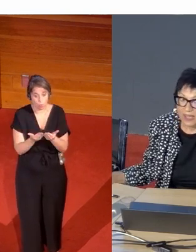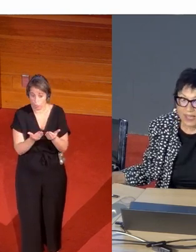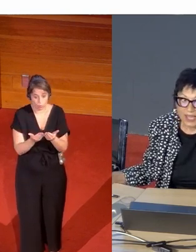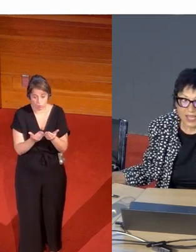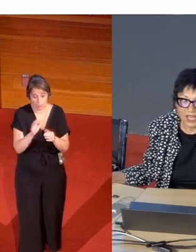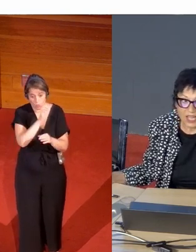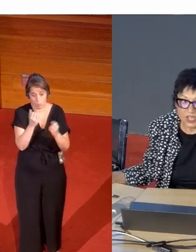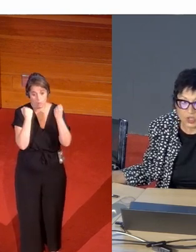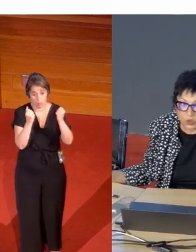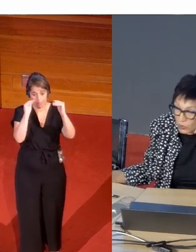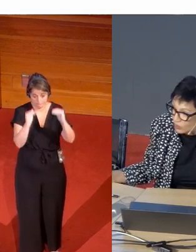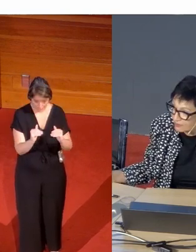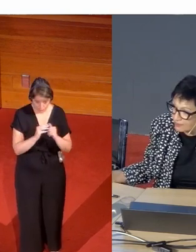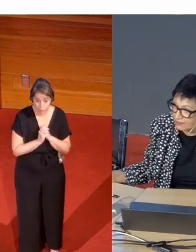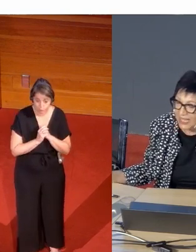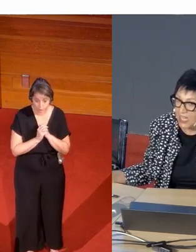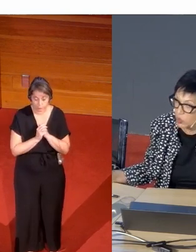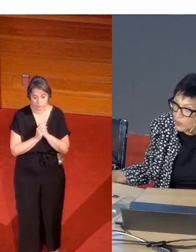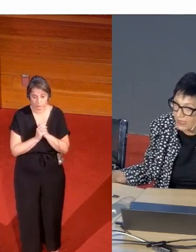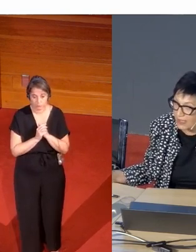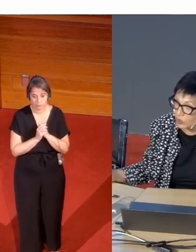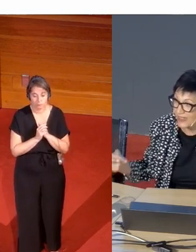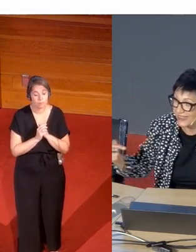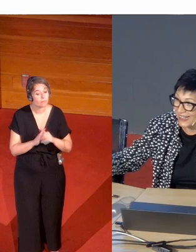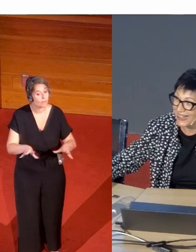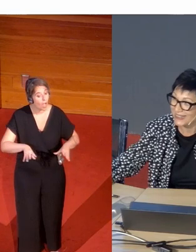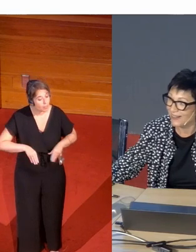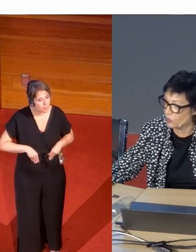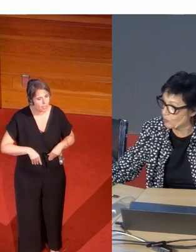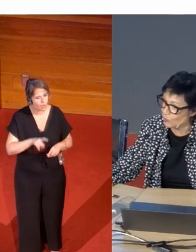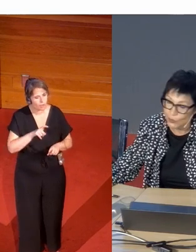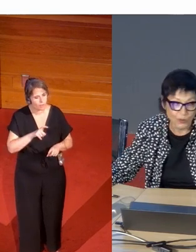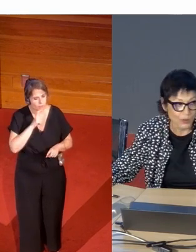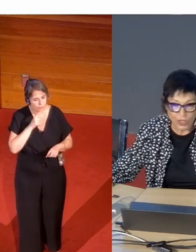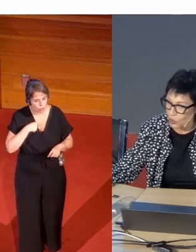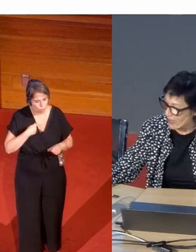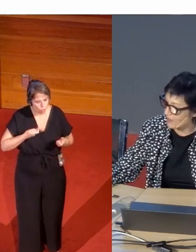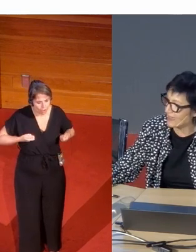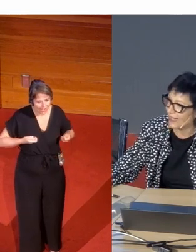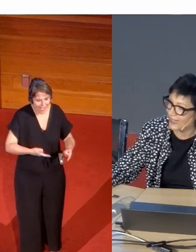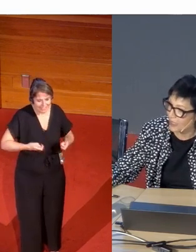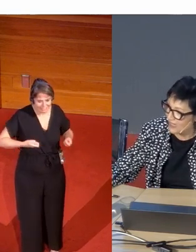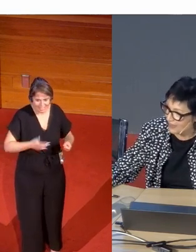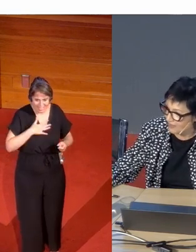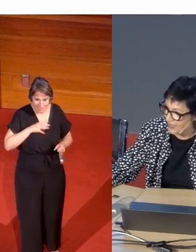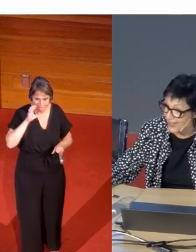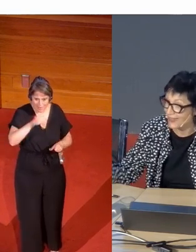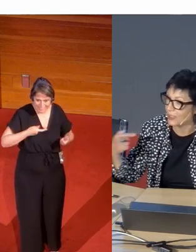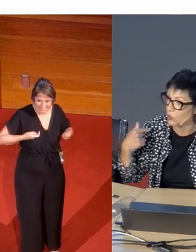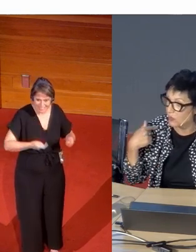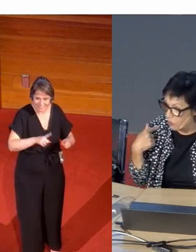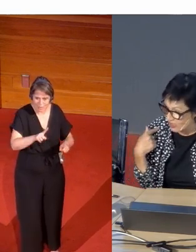tenías es duro asumir que tú vas a tener que gastar tu tu tu país va a tener que gastar más en